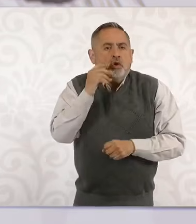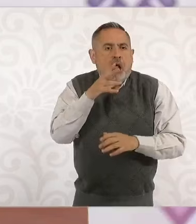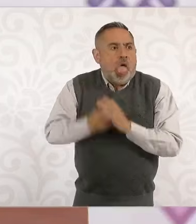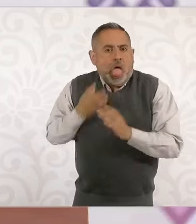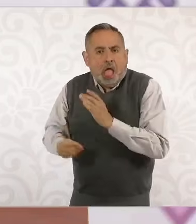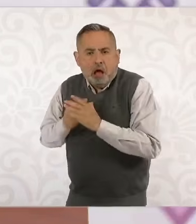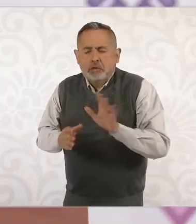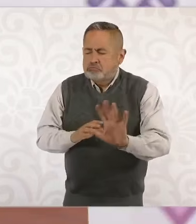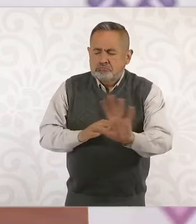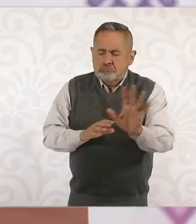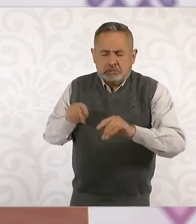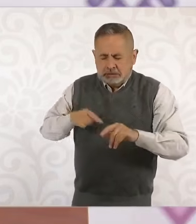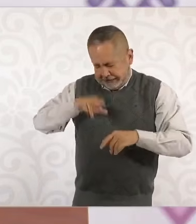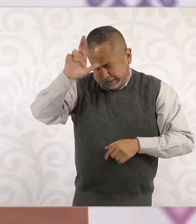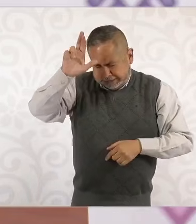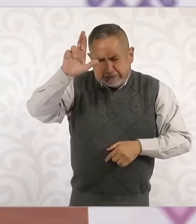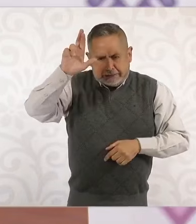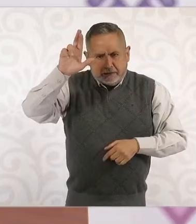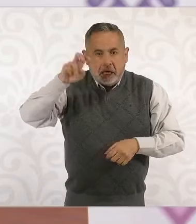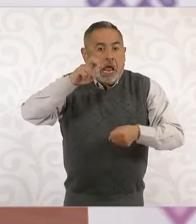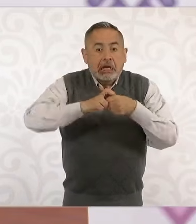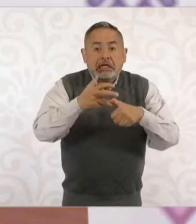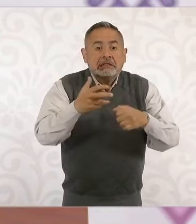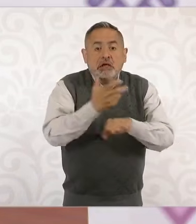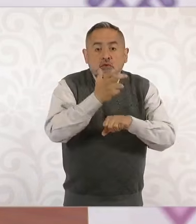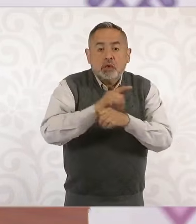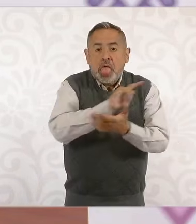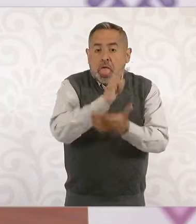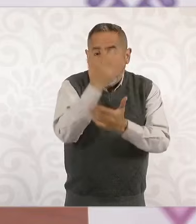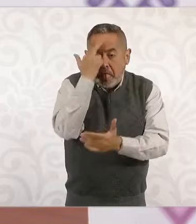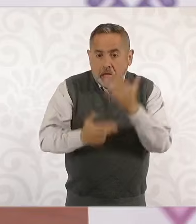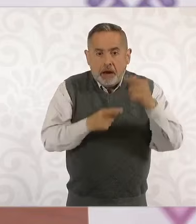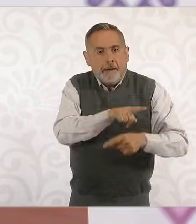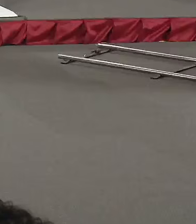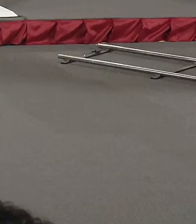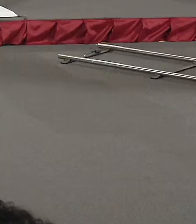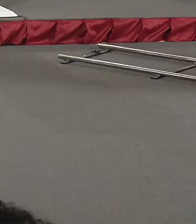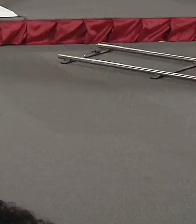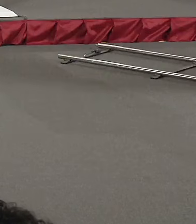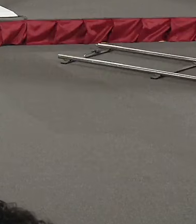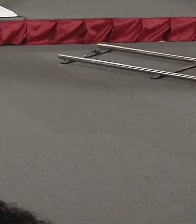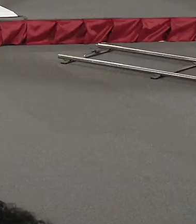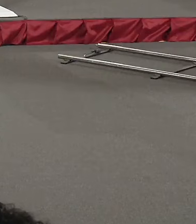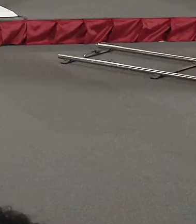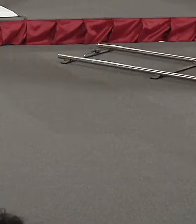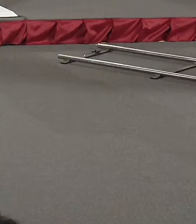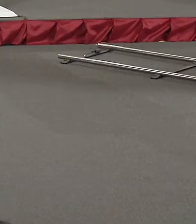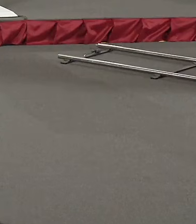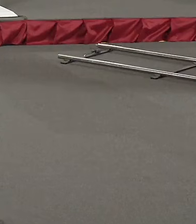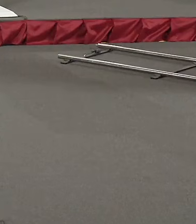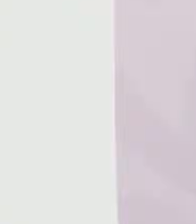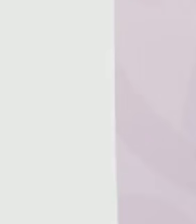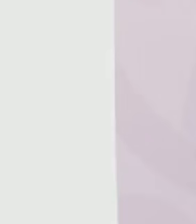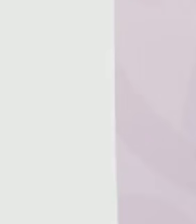porque tiene pues un delito en los Estados Unidos o tiene carpeta de investigación, abierto un proceso en los Estados Unidos,